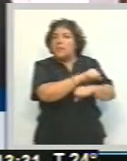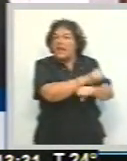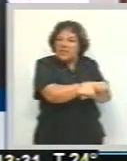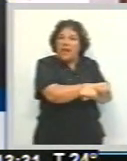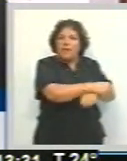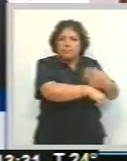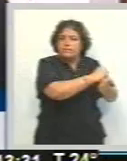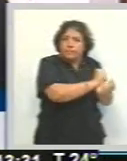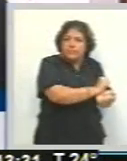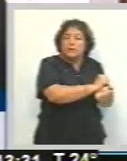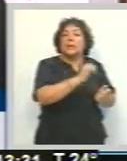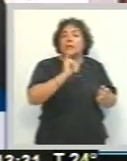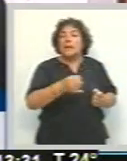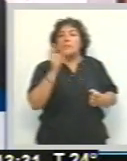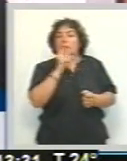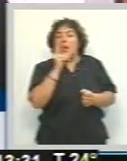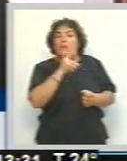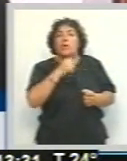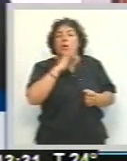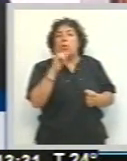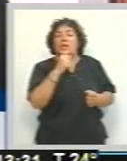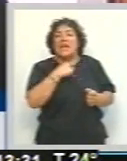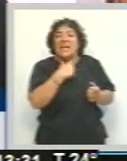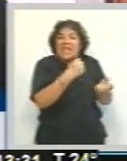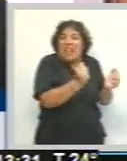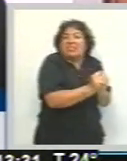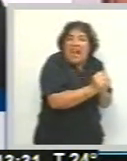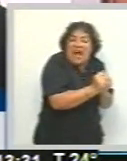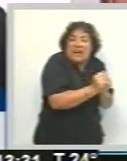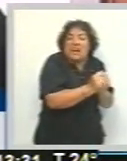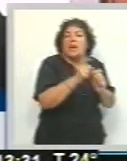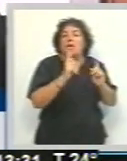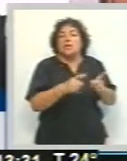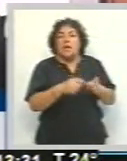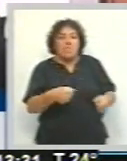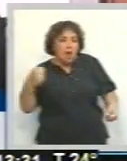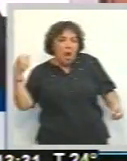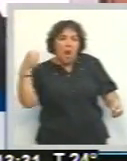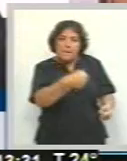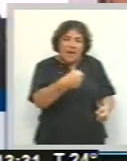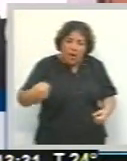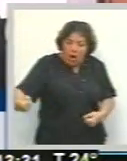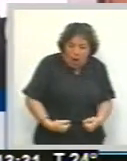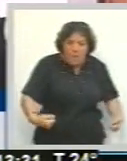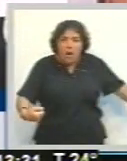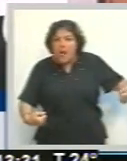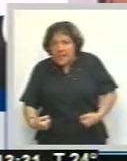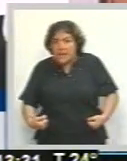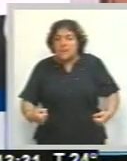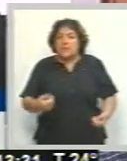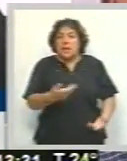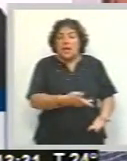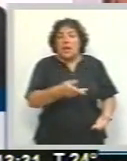ella cuenta, también quiso amarrarla con algunas piolas y también la lesionó en la zona del abdomen, destacando que